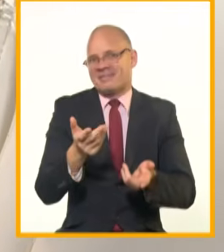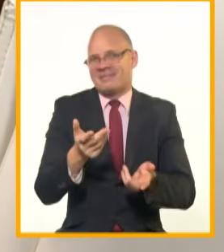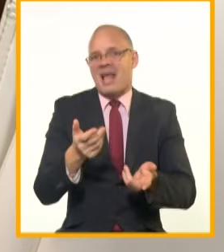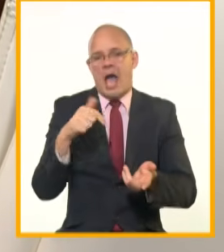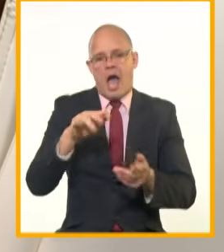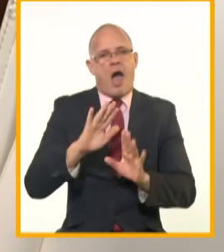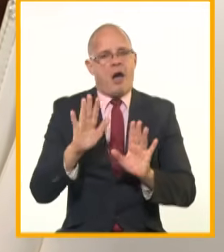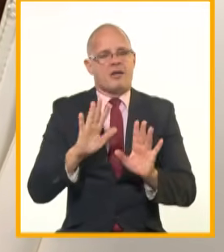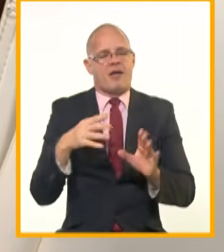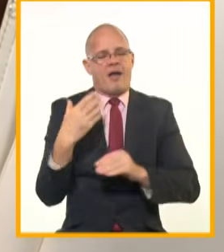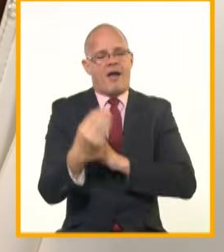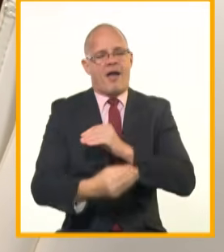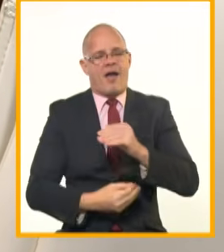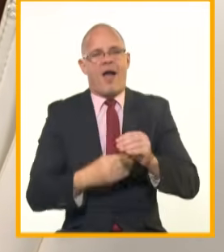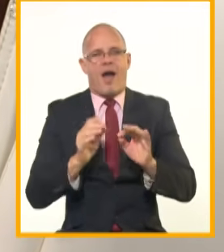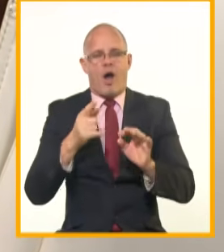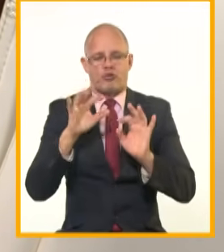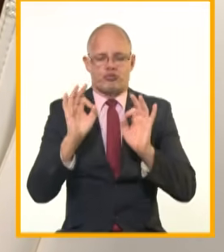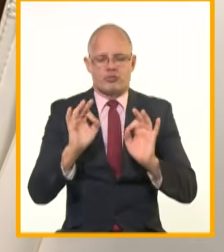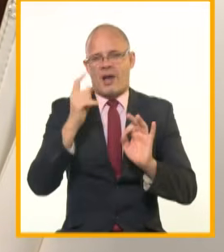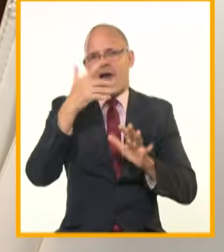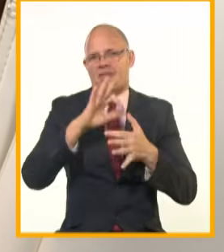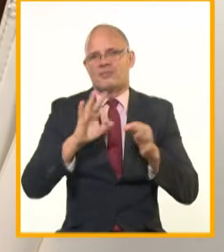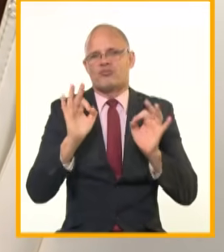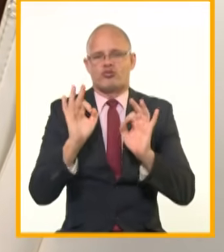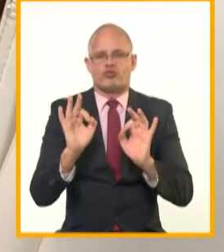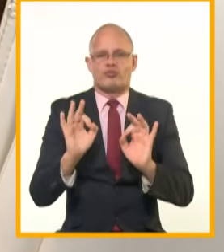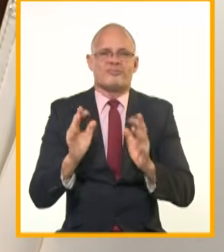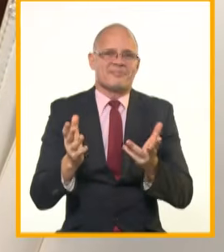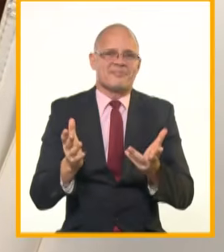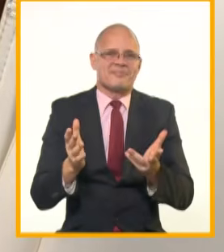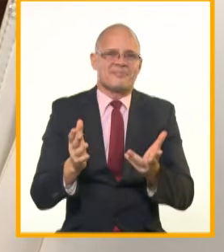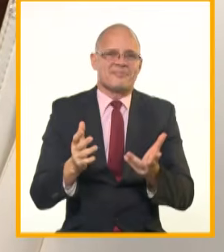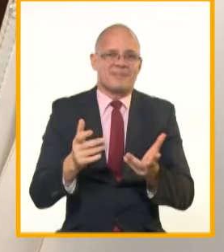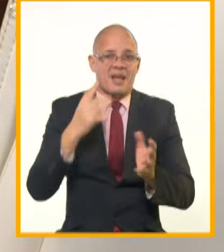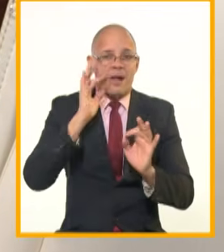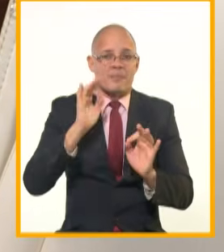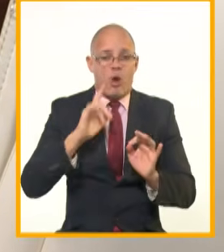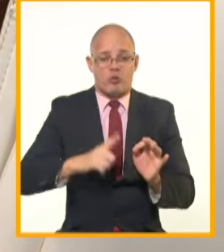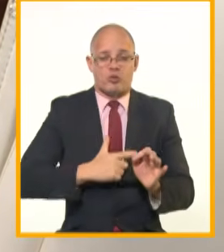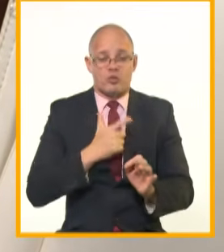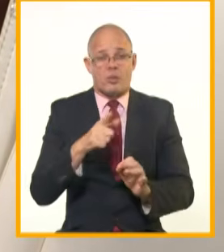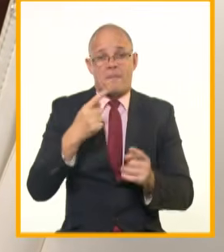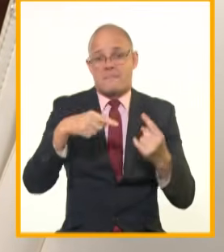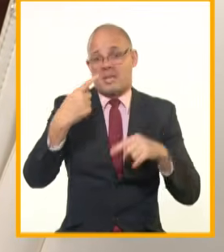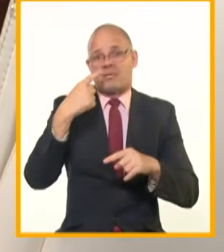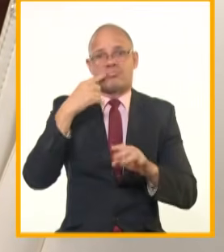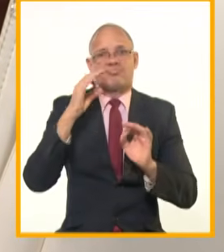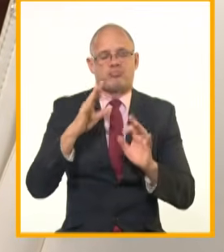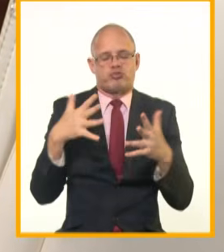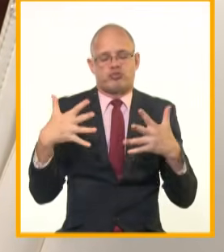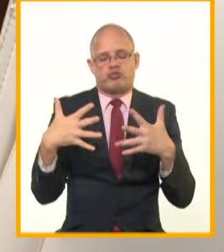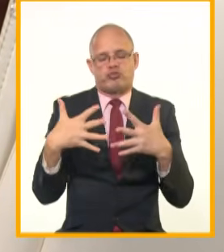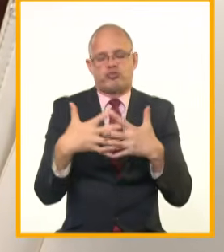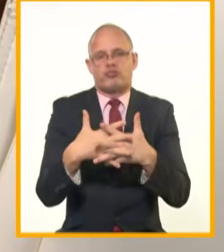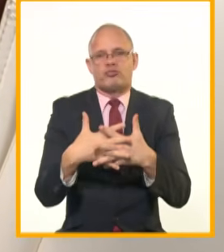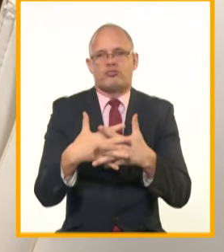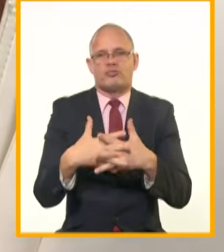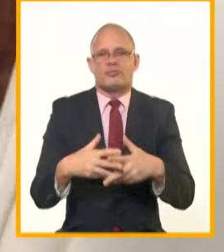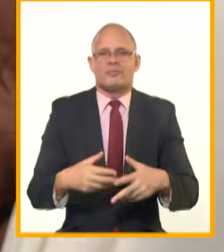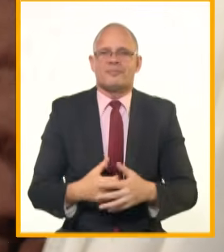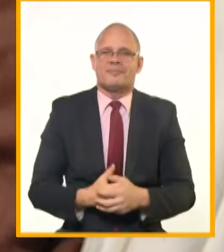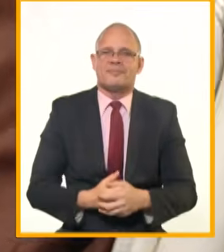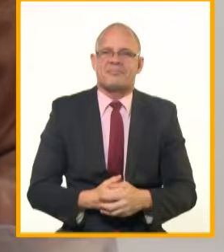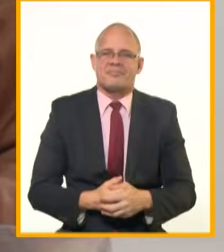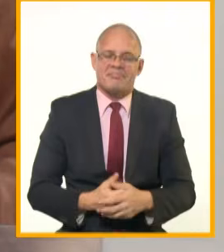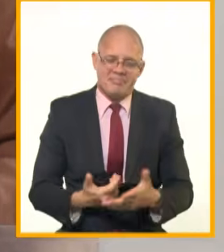que ir creando también esa identidad del artemiseño. La cultura como elemento aglutinador de esa identidad, ¿no? A